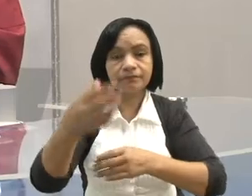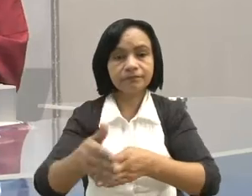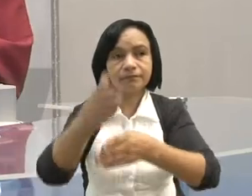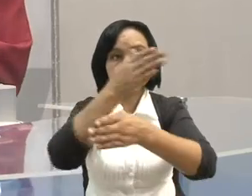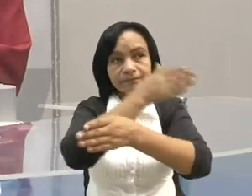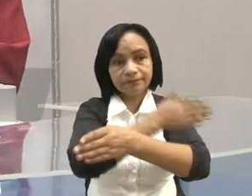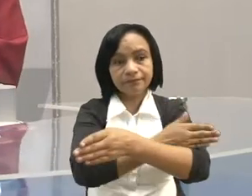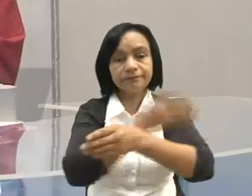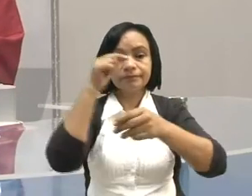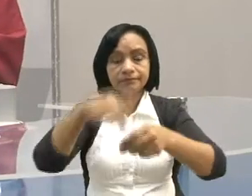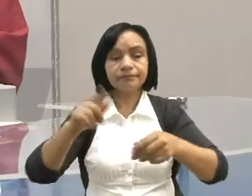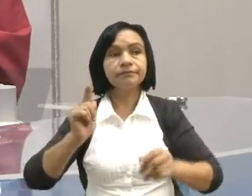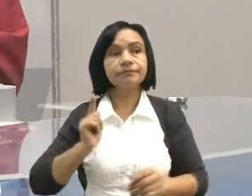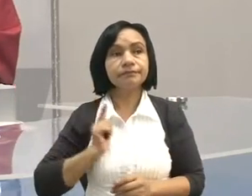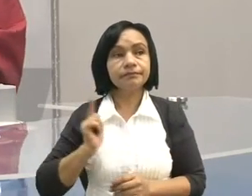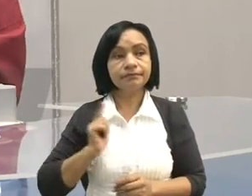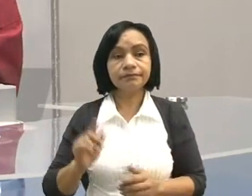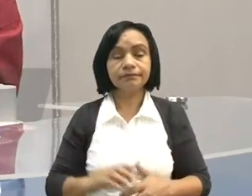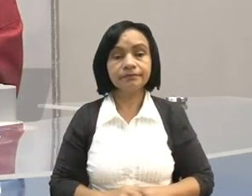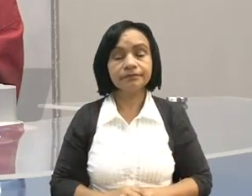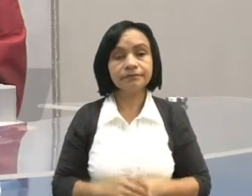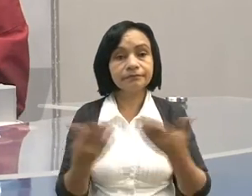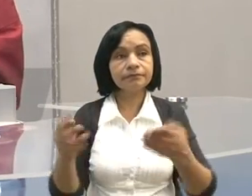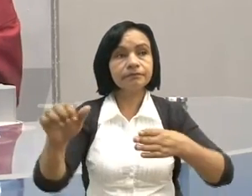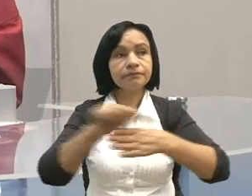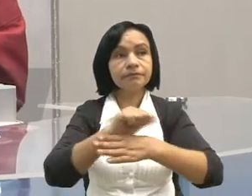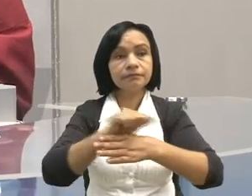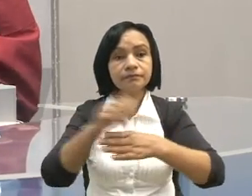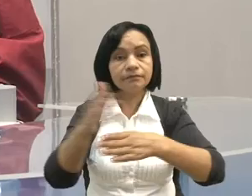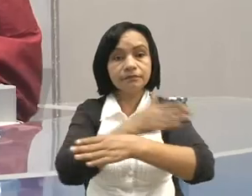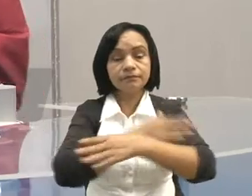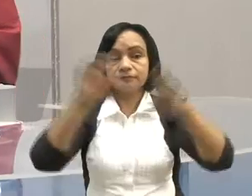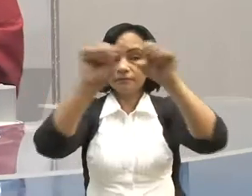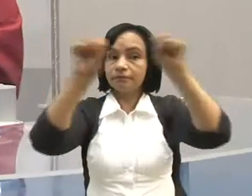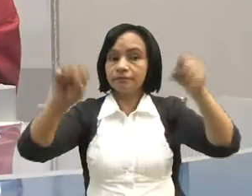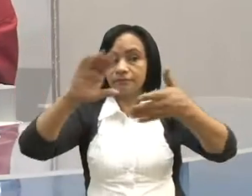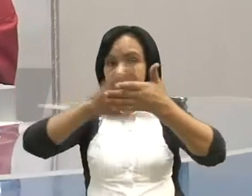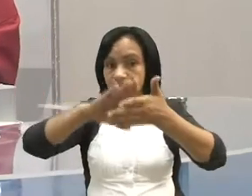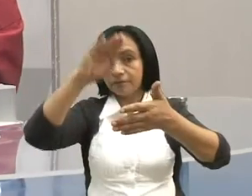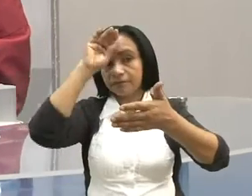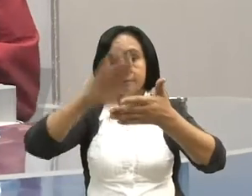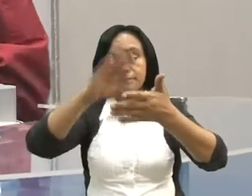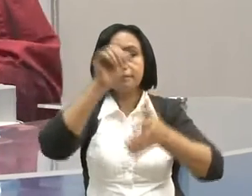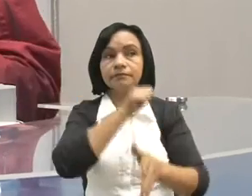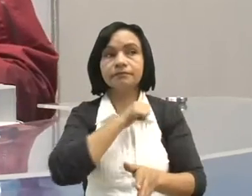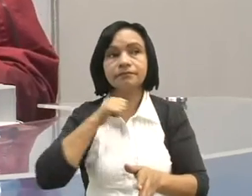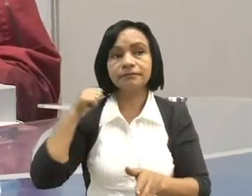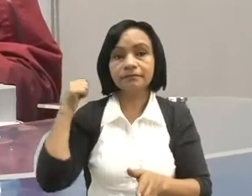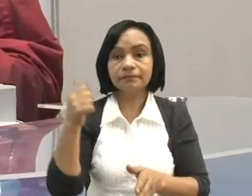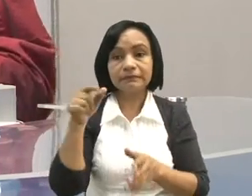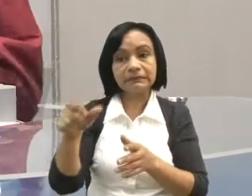antes para llegar hoy. Entonces, la preparación de los maestros en las capacitaciones, todo lo que es el examen de reparación, toda